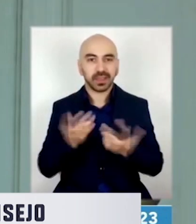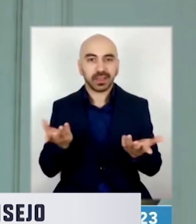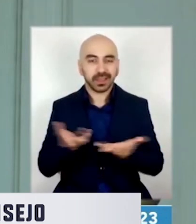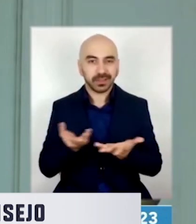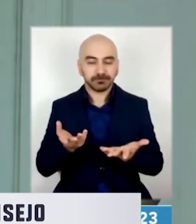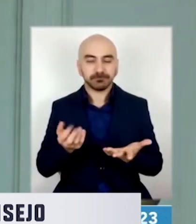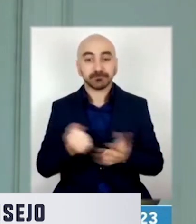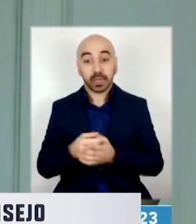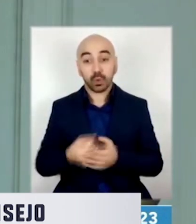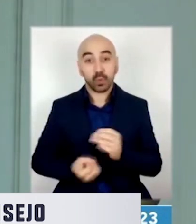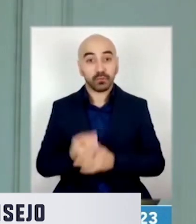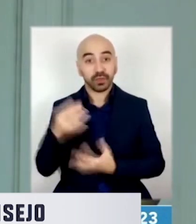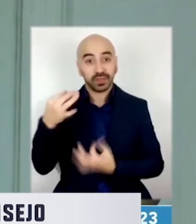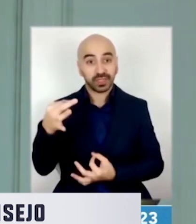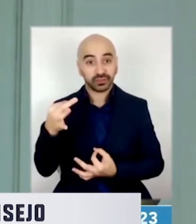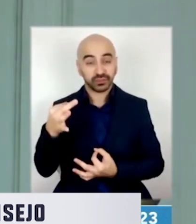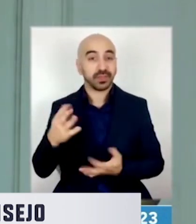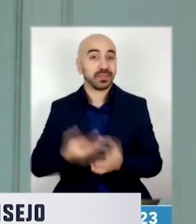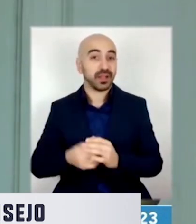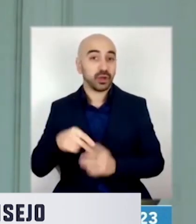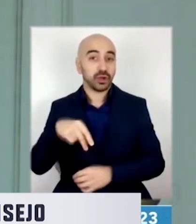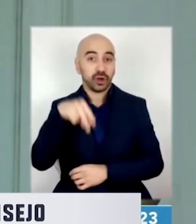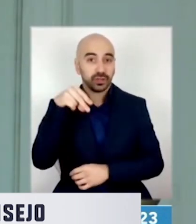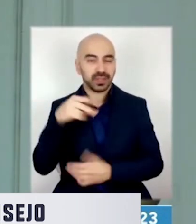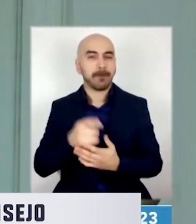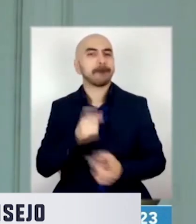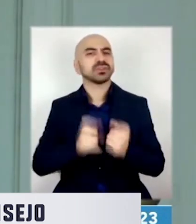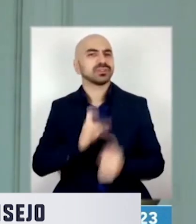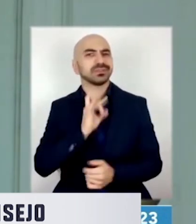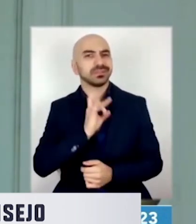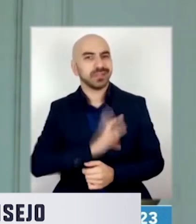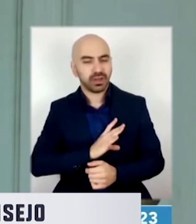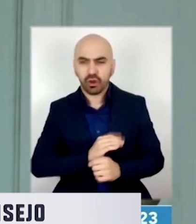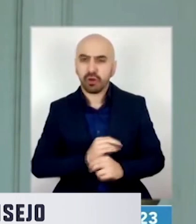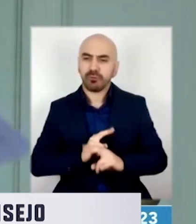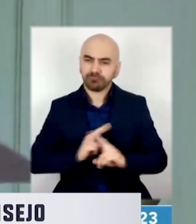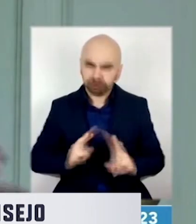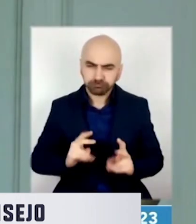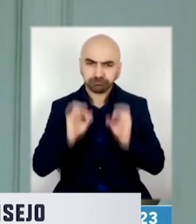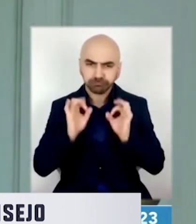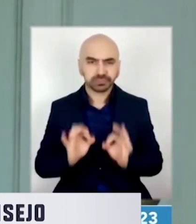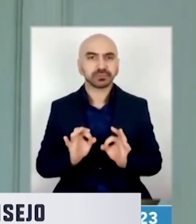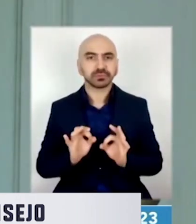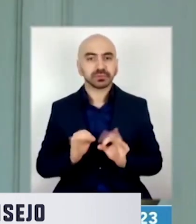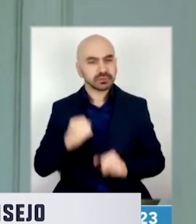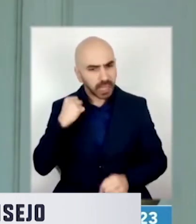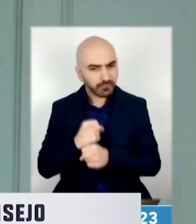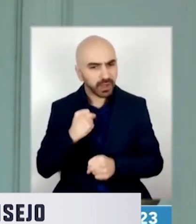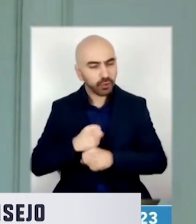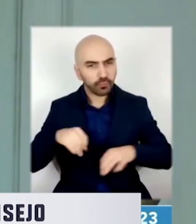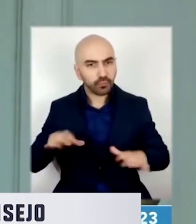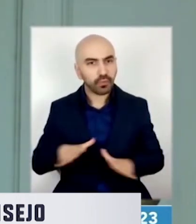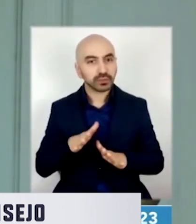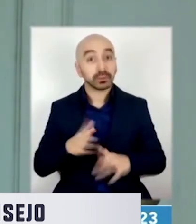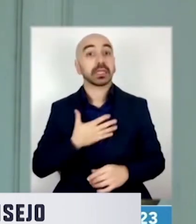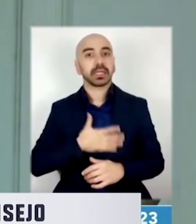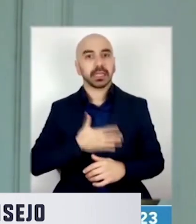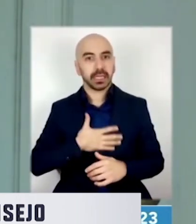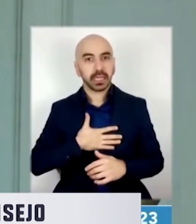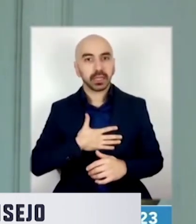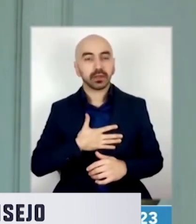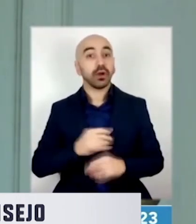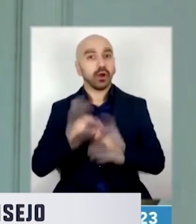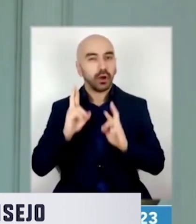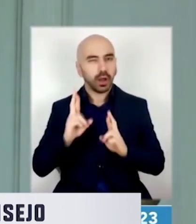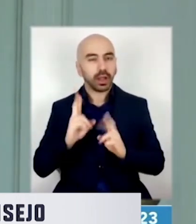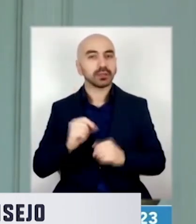que los verdaderos chilenos, los chilenos honrados y pacíficos, los de trabajo, anhelan con esperanza, quizás sin saberlo, que se